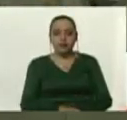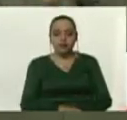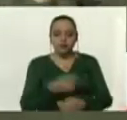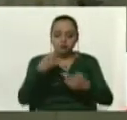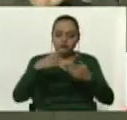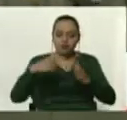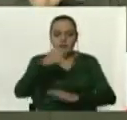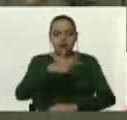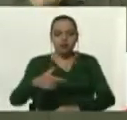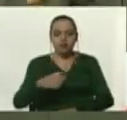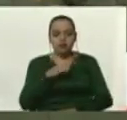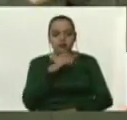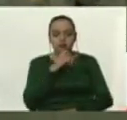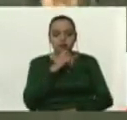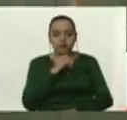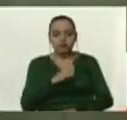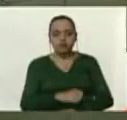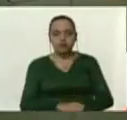Cabrera Aguirre